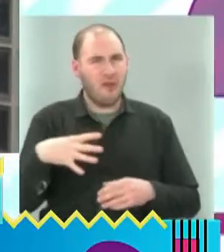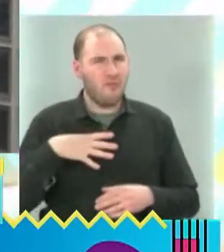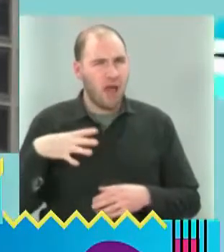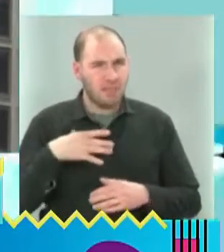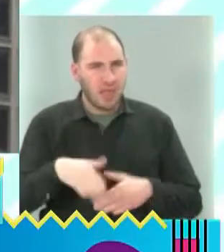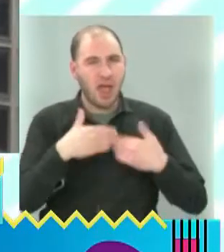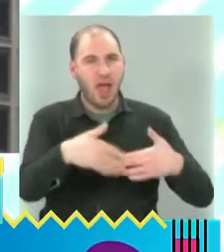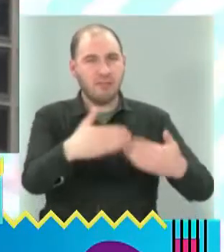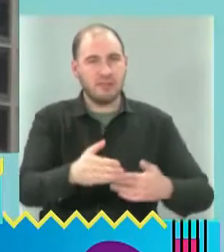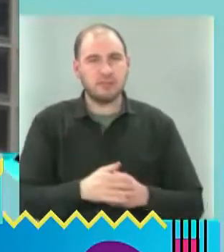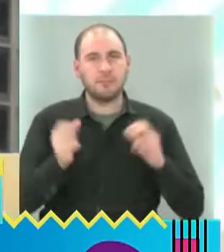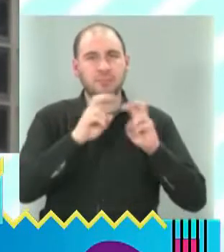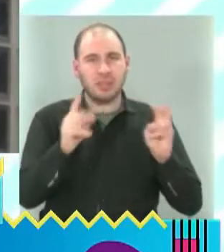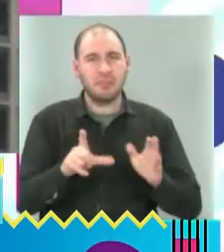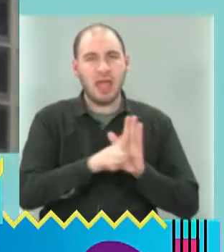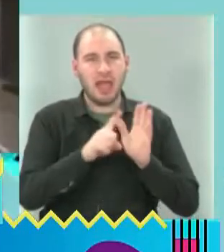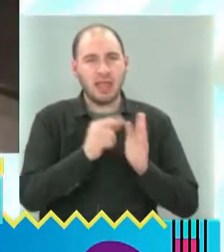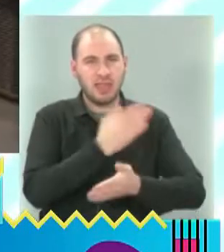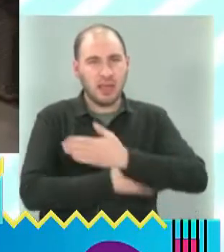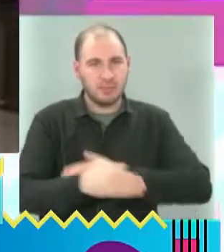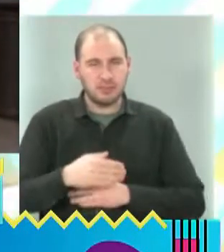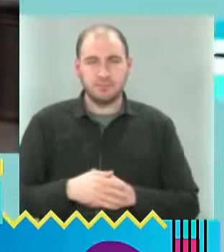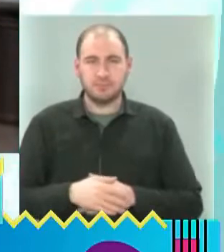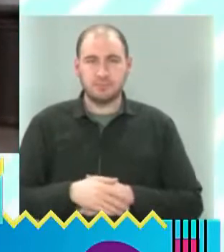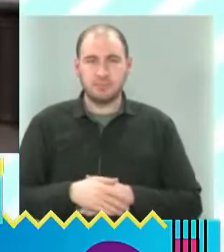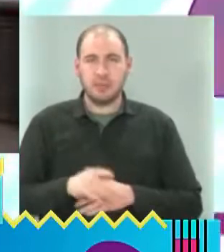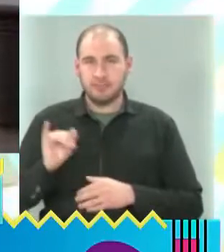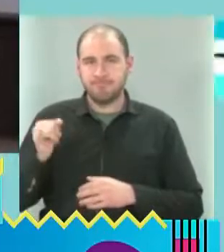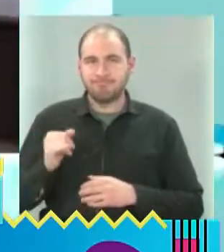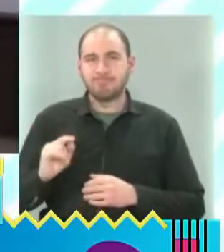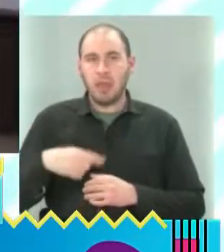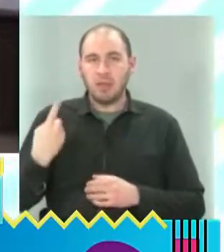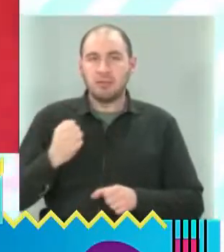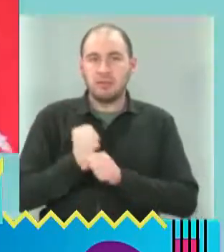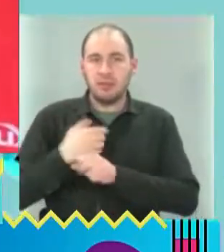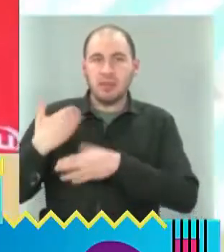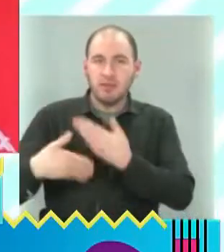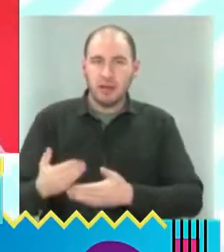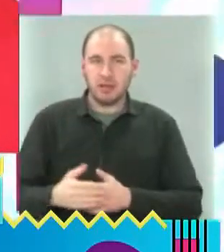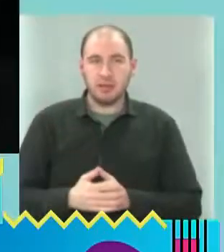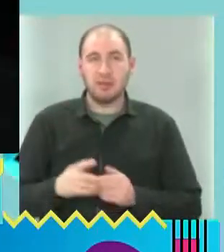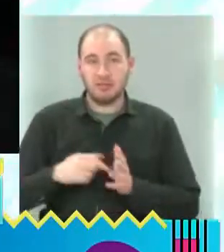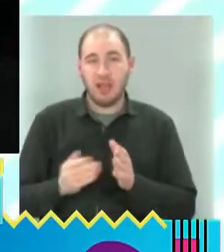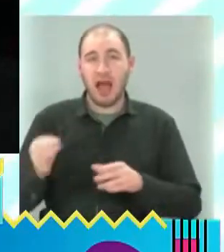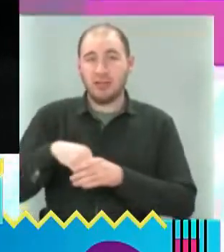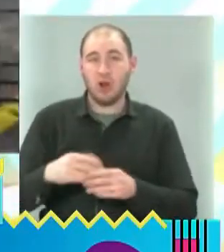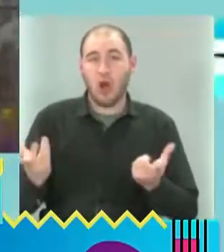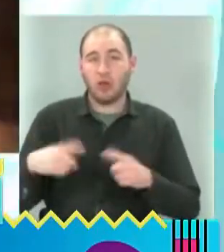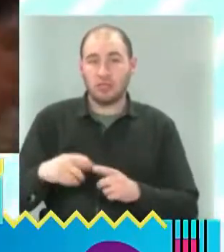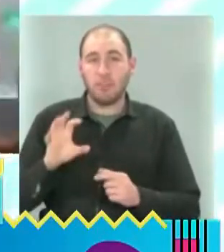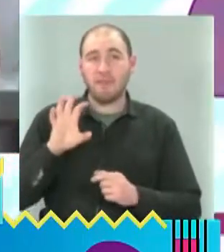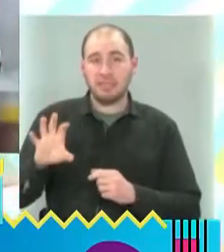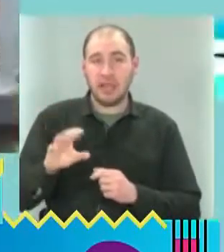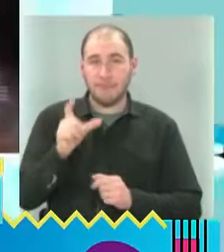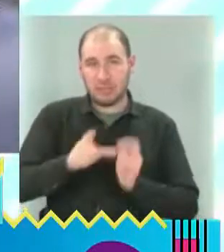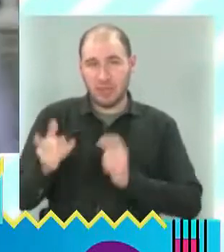falta avanzar un poco en lo que tiene que ver con la ley de discapacidad? Sí, nosotros estamos trabajando con eso, formamos parte del Consejo